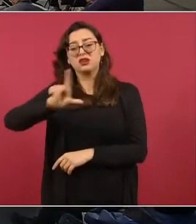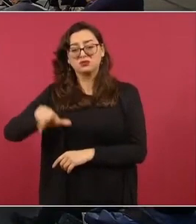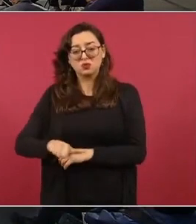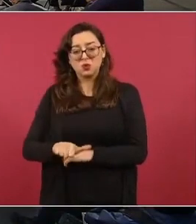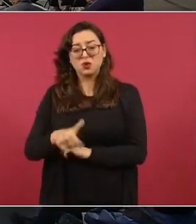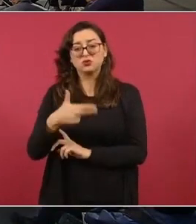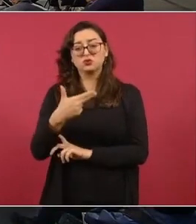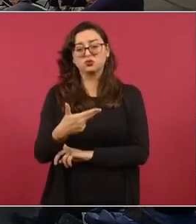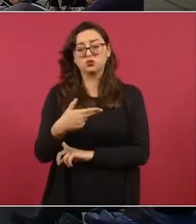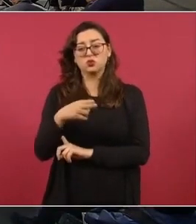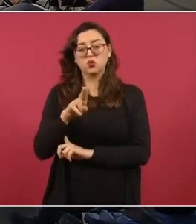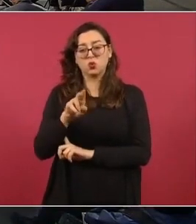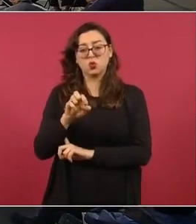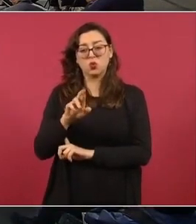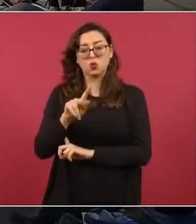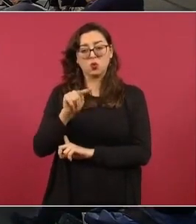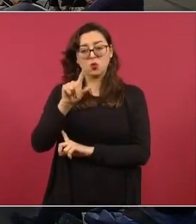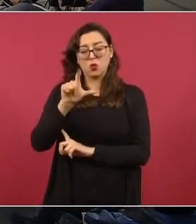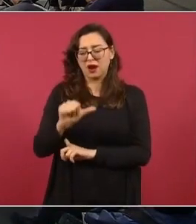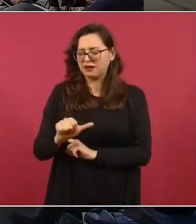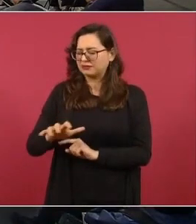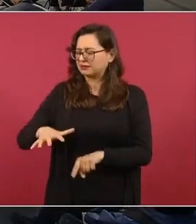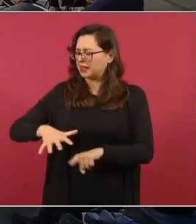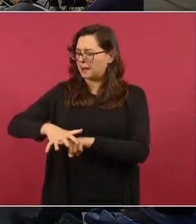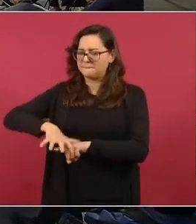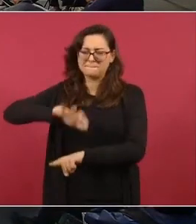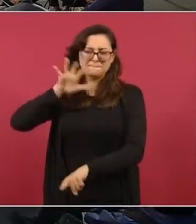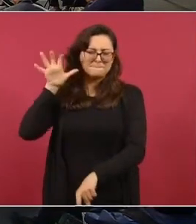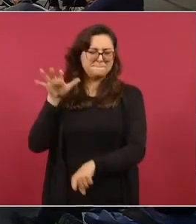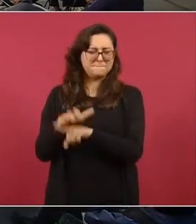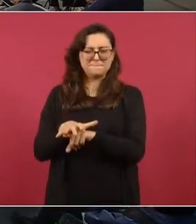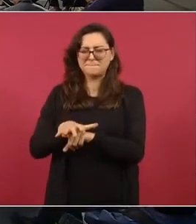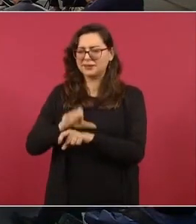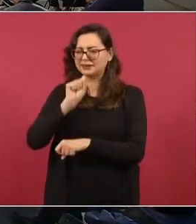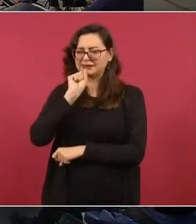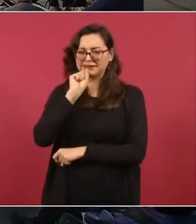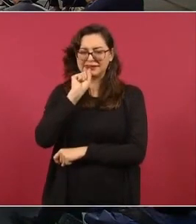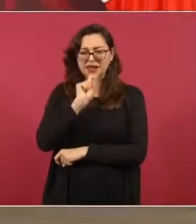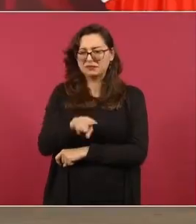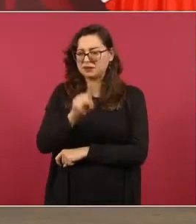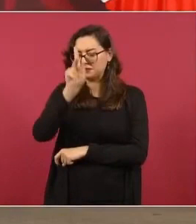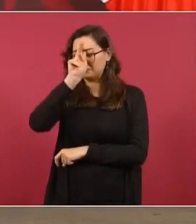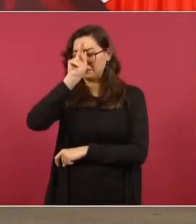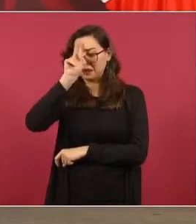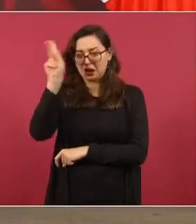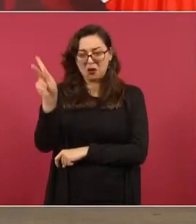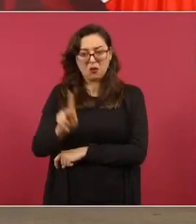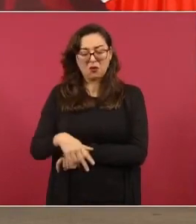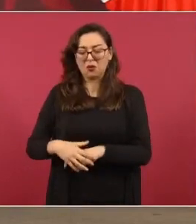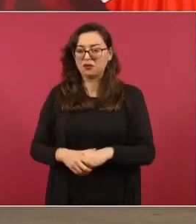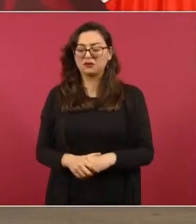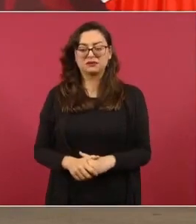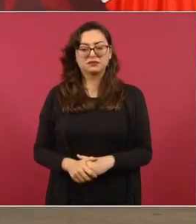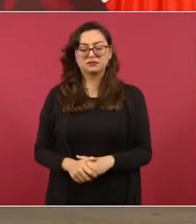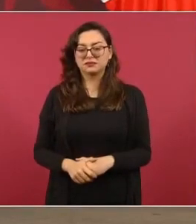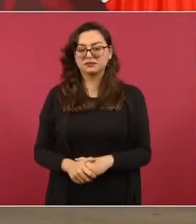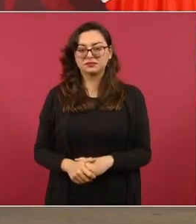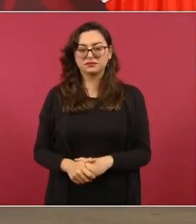antes de su felonía, antes de ordenar el asesinato de Madero,